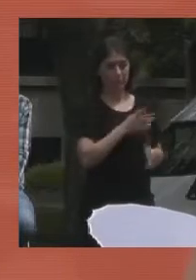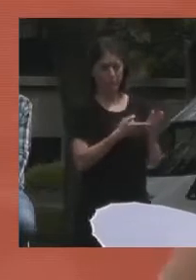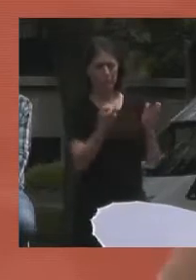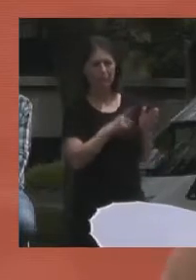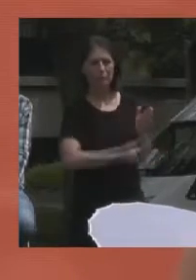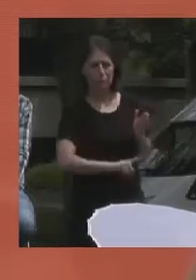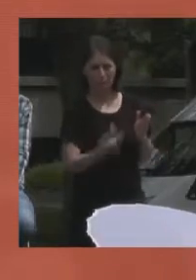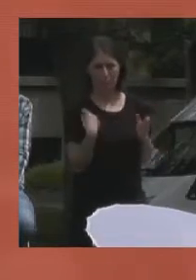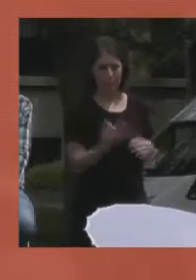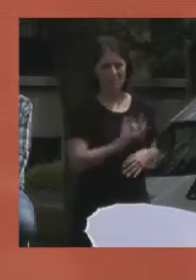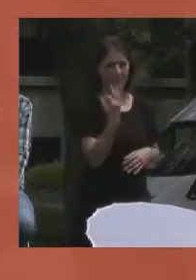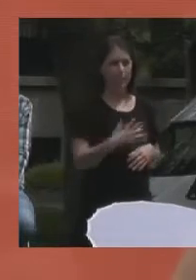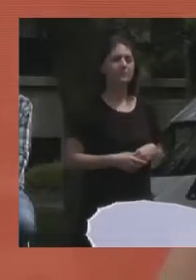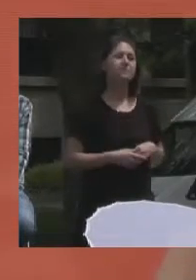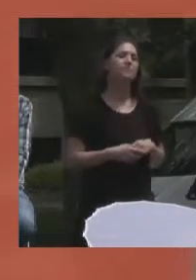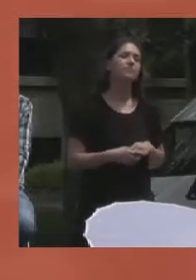os deberes.